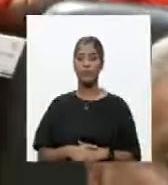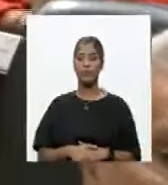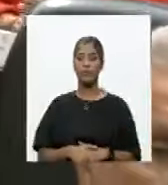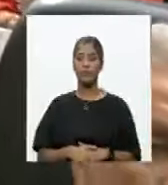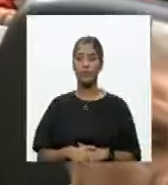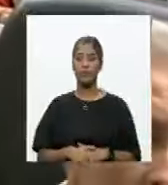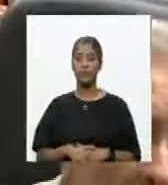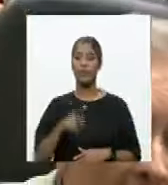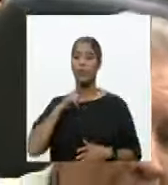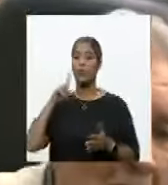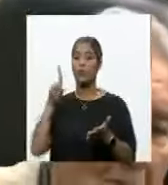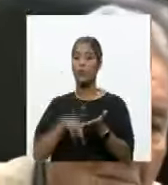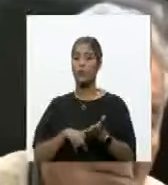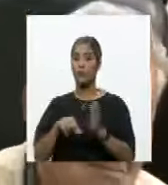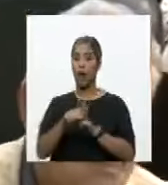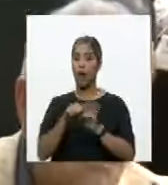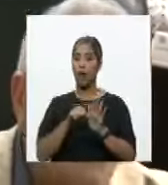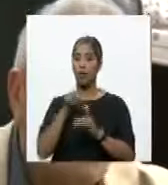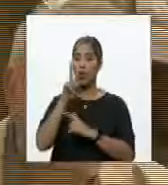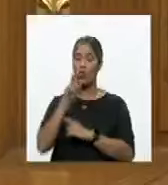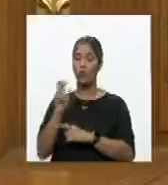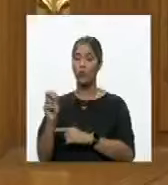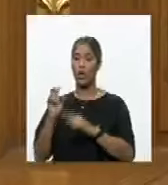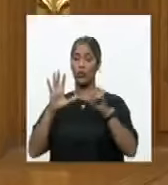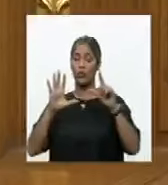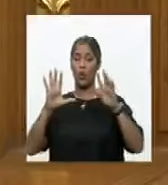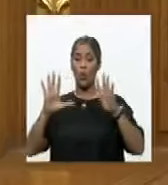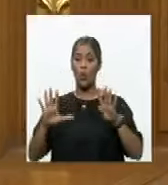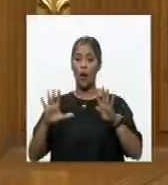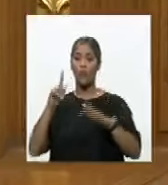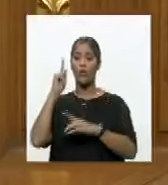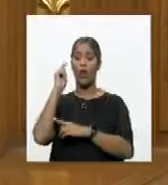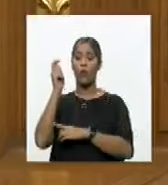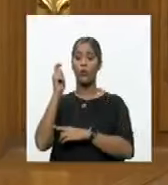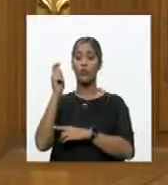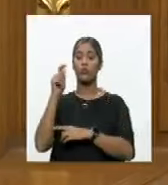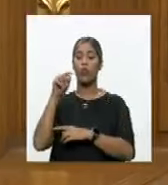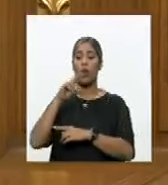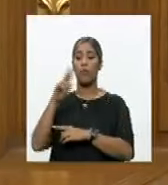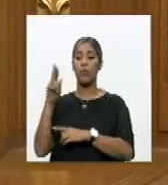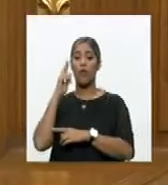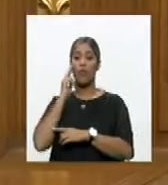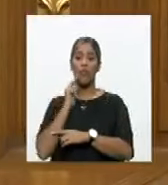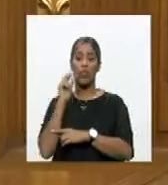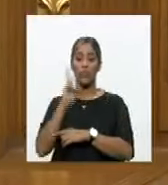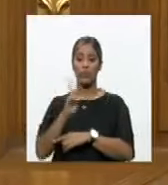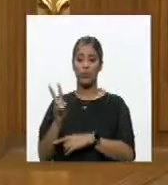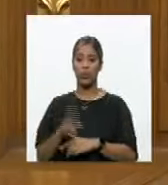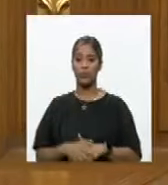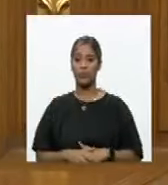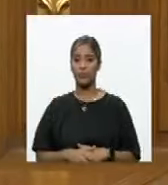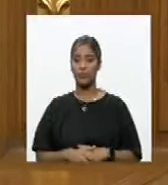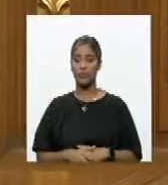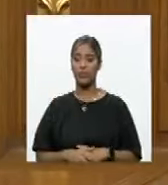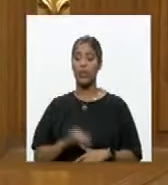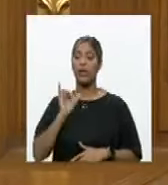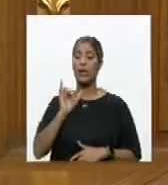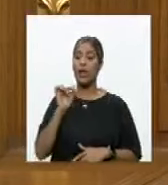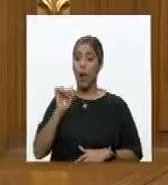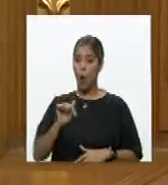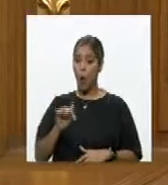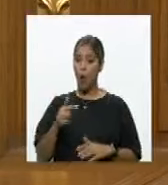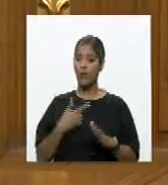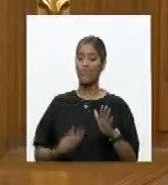Le dimos cumplimiento al artículo 279 de la Constitución de la República Bolivariana de Venezuela. Y hoy nos